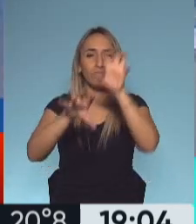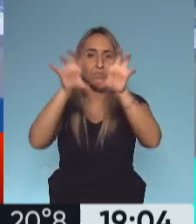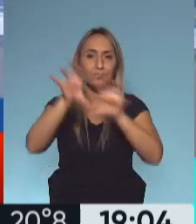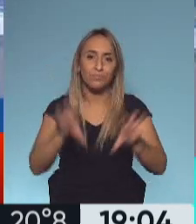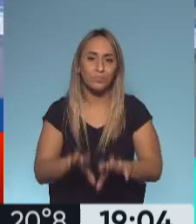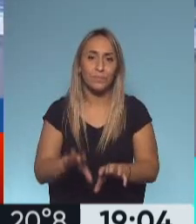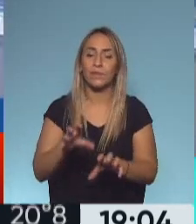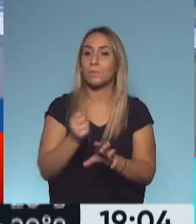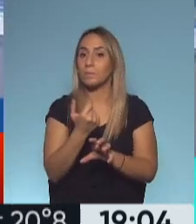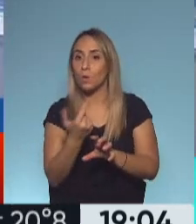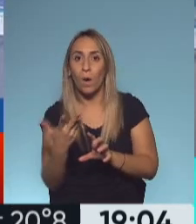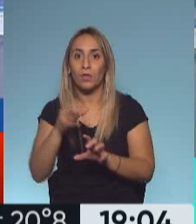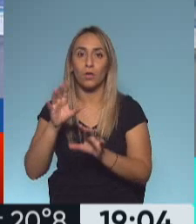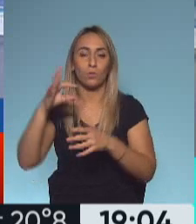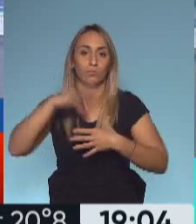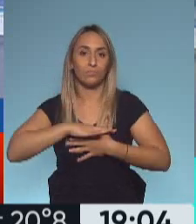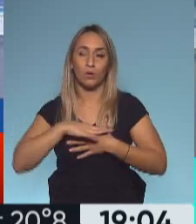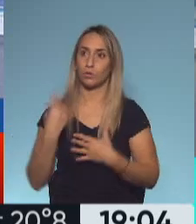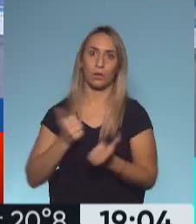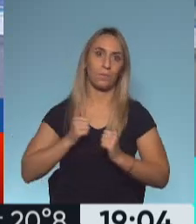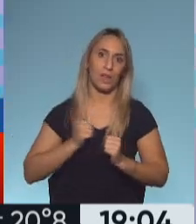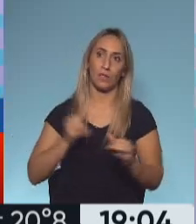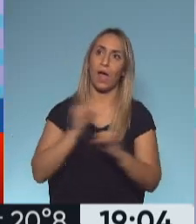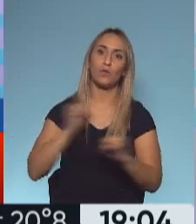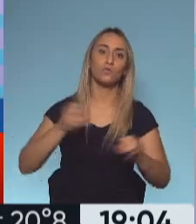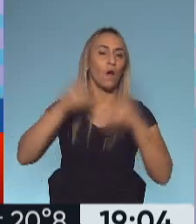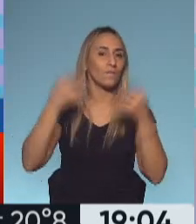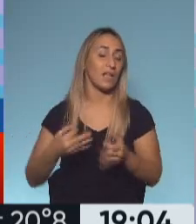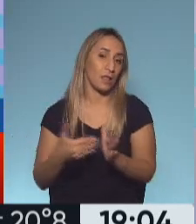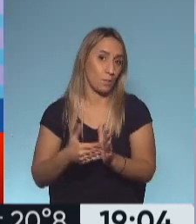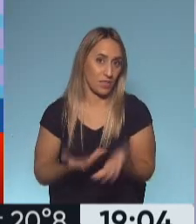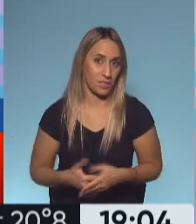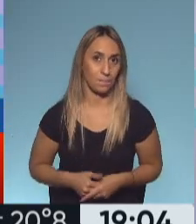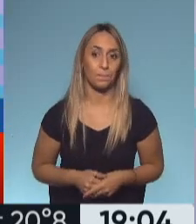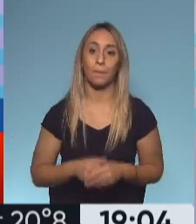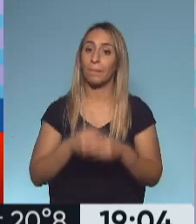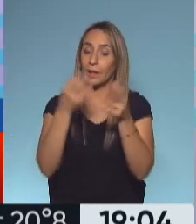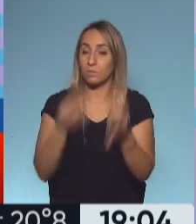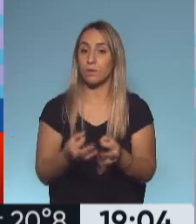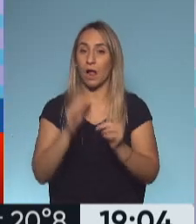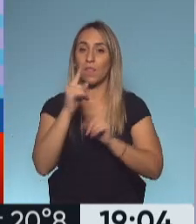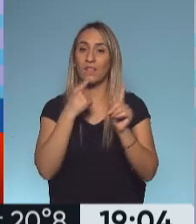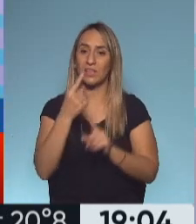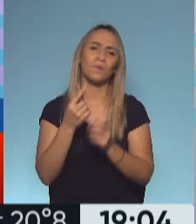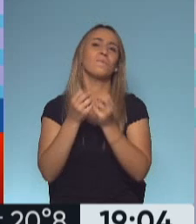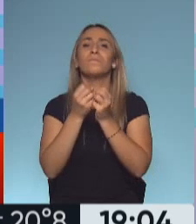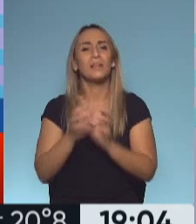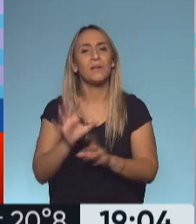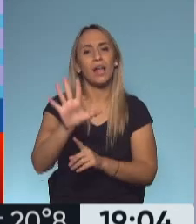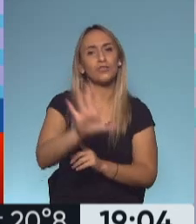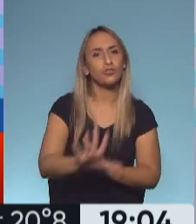lo que estamos esperando es el anuncio oficial. En principio sería para las zonas epidemiológicamente